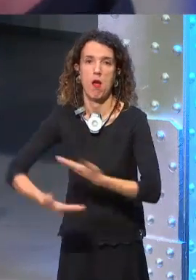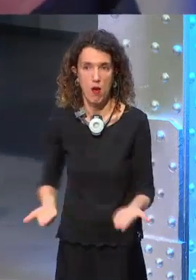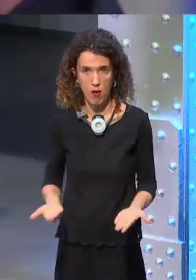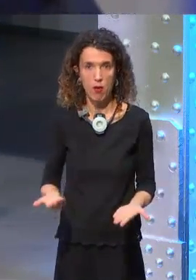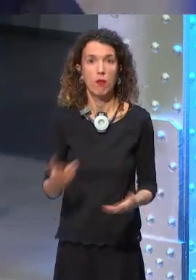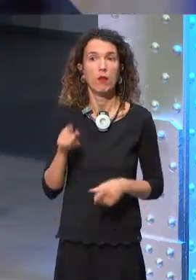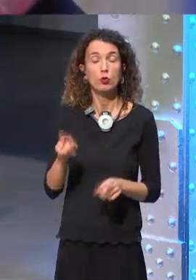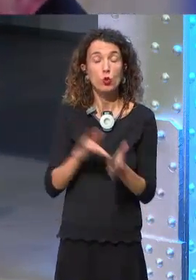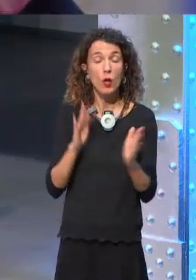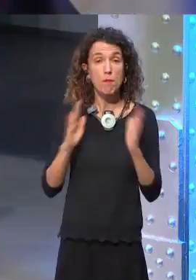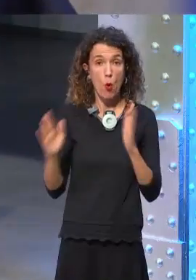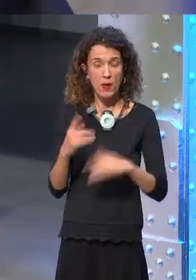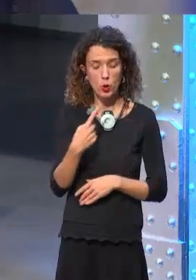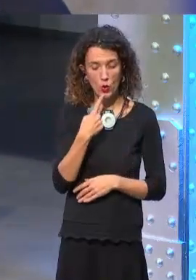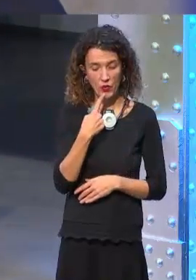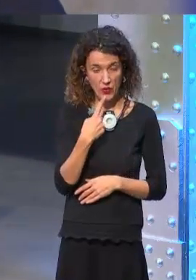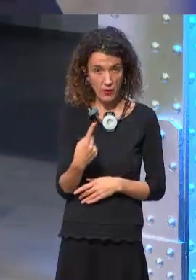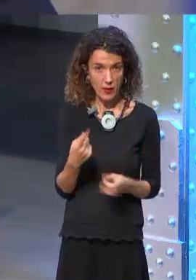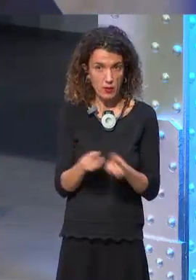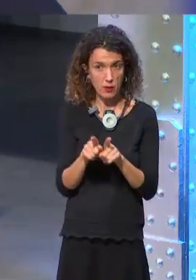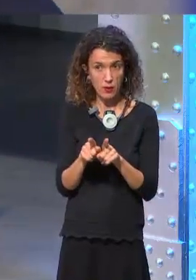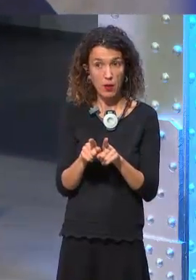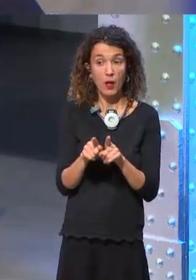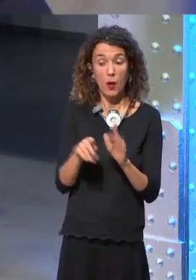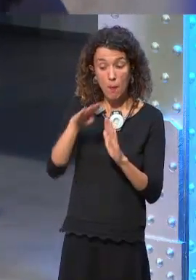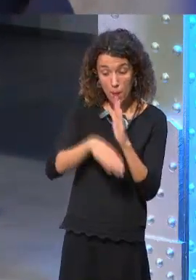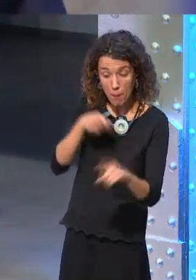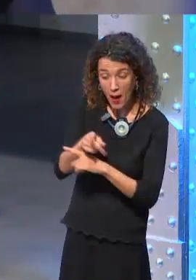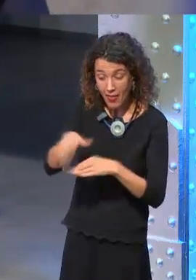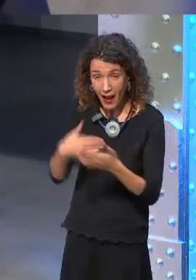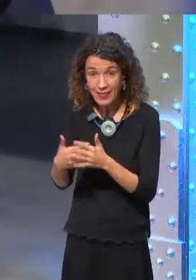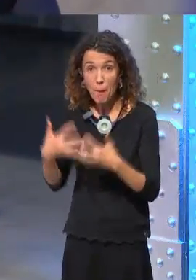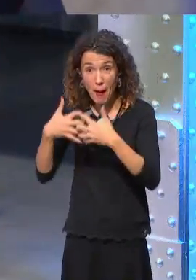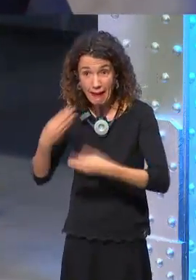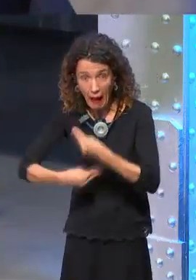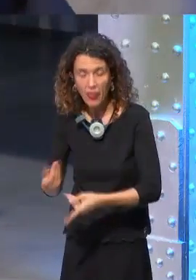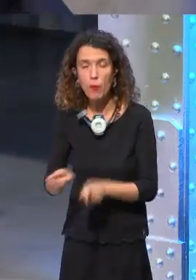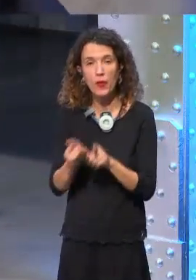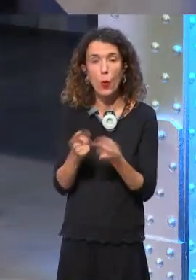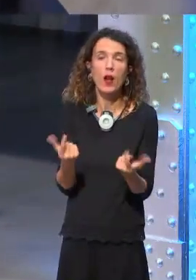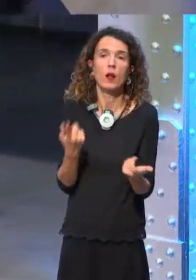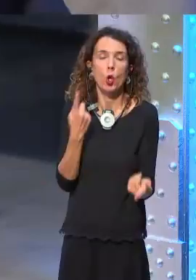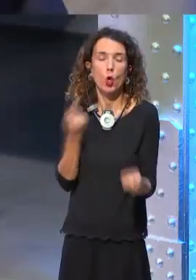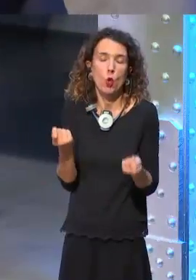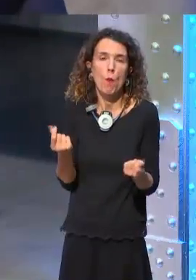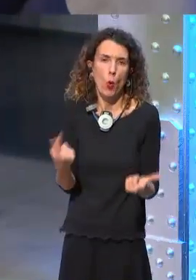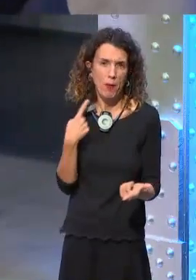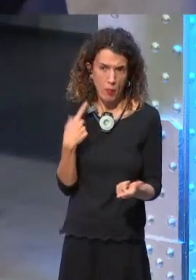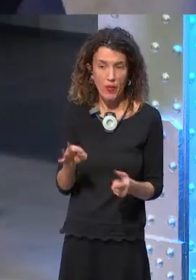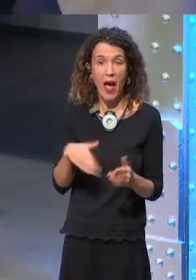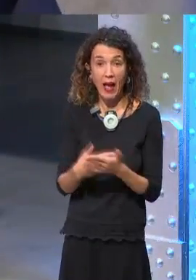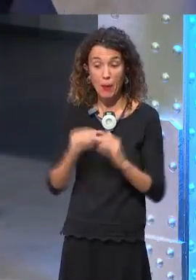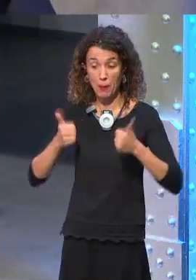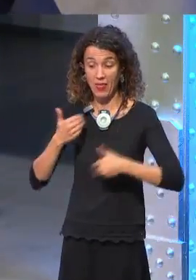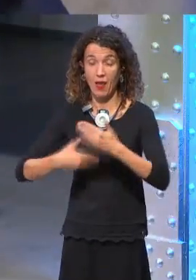Pero desde el momento en el que tú dices que tienes que hacer esto hasta que lo hace, pues ahí, bueno, ahí puede haber una pérdida de control, entiendo ese punto de